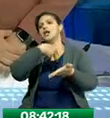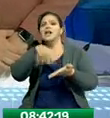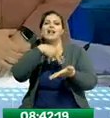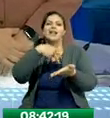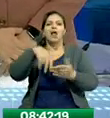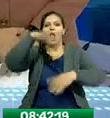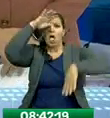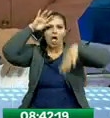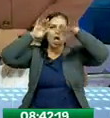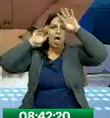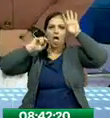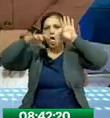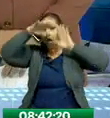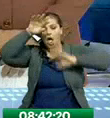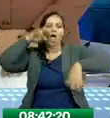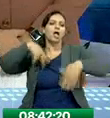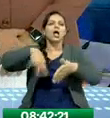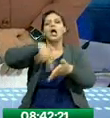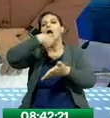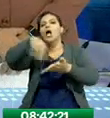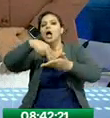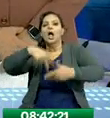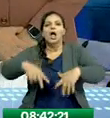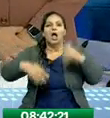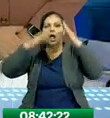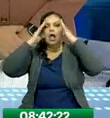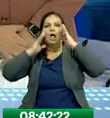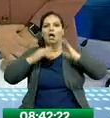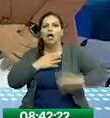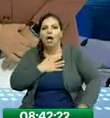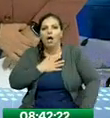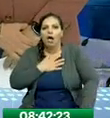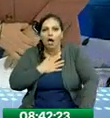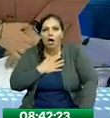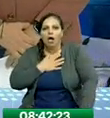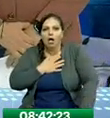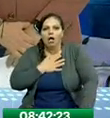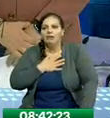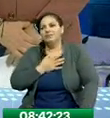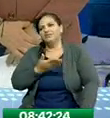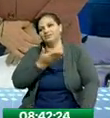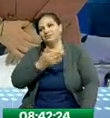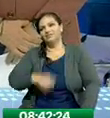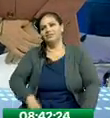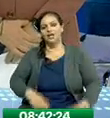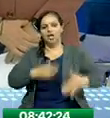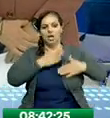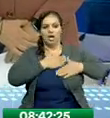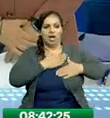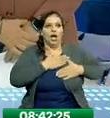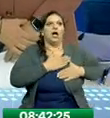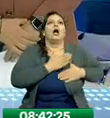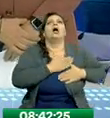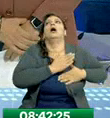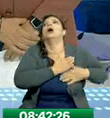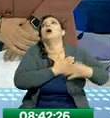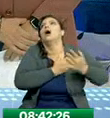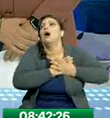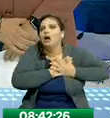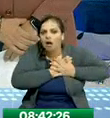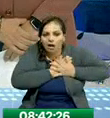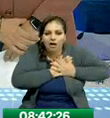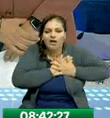suda transpira y si se queda sin oxígeno aica josé luís y se le para el corazón y kaká hoy mi corazón